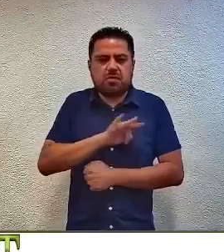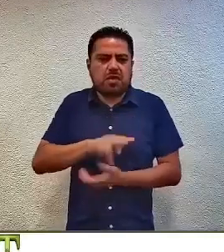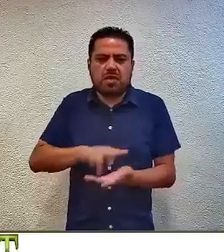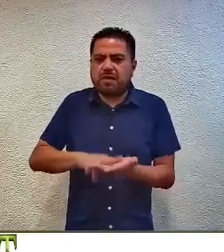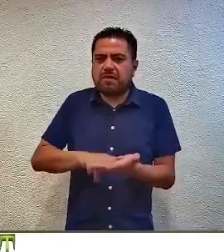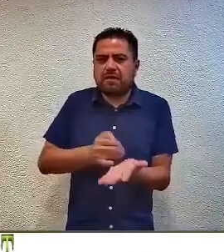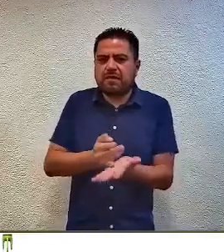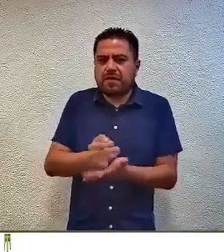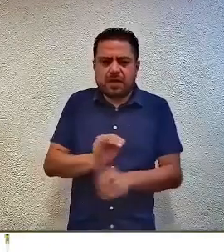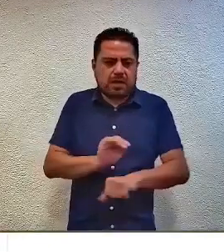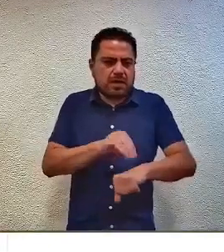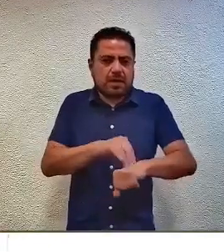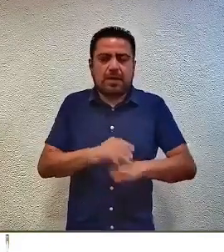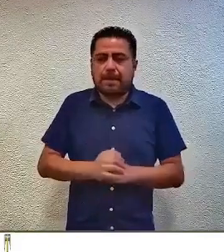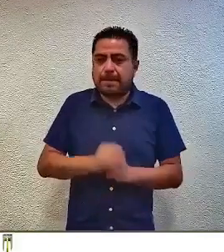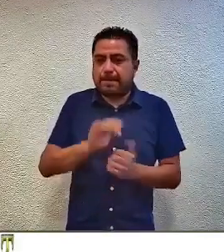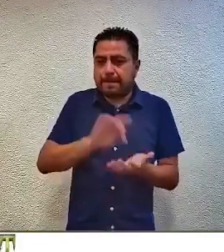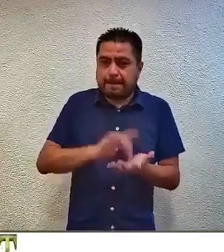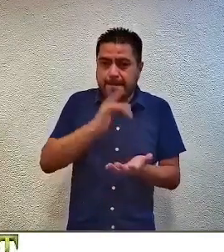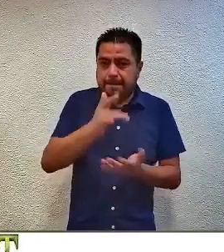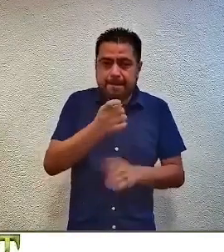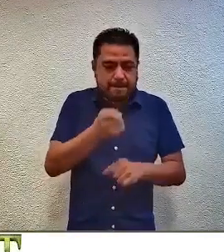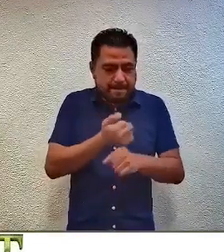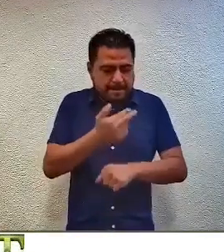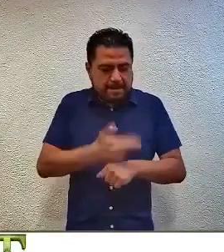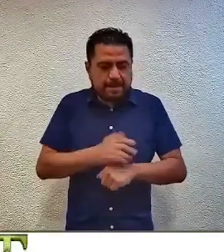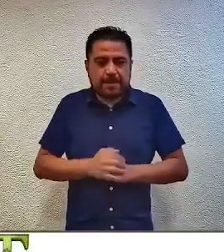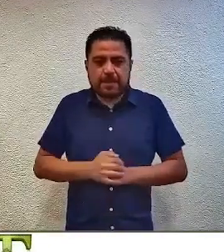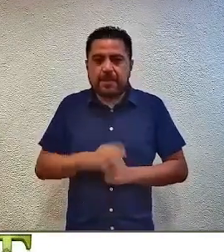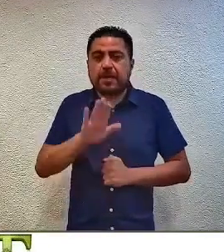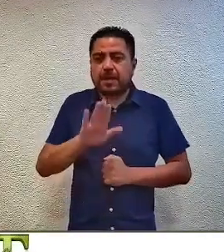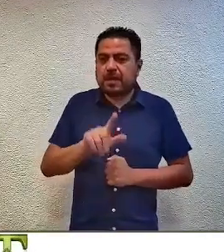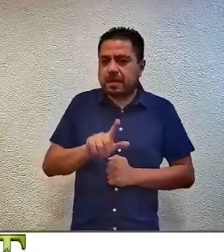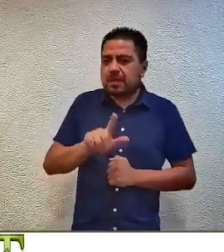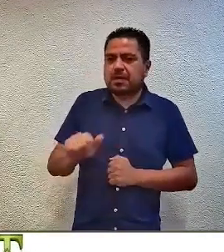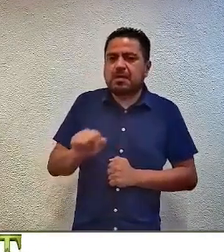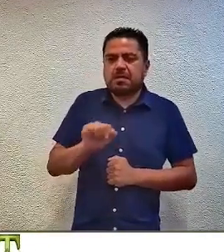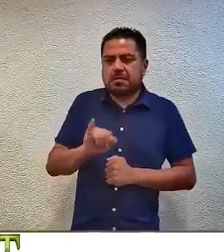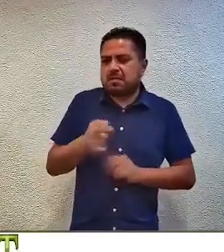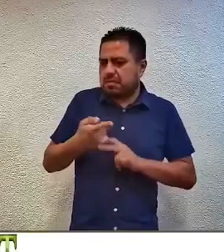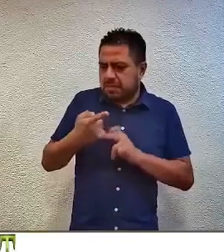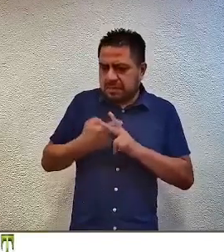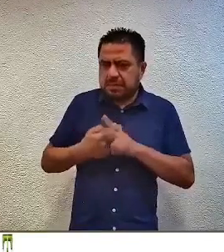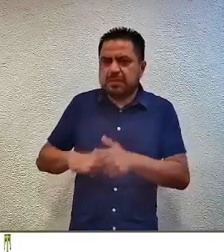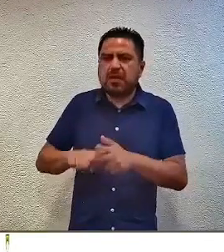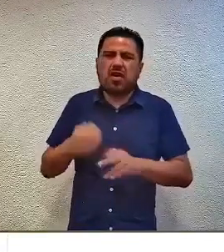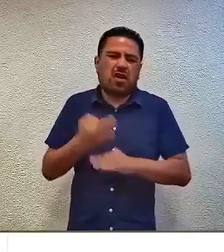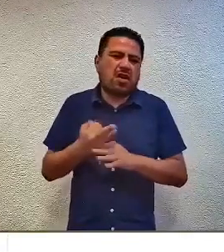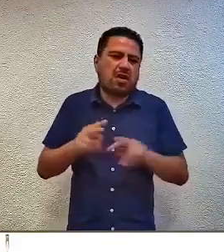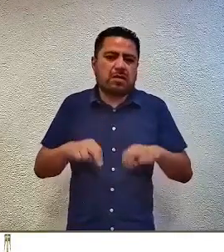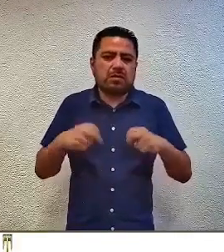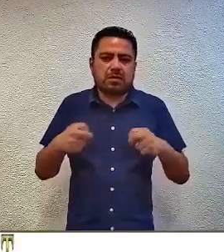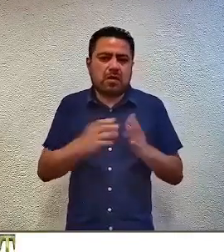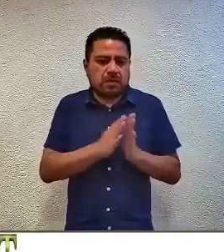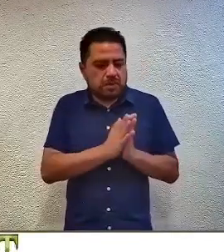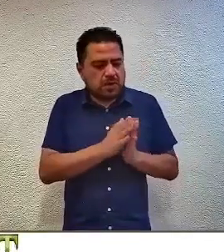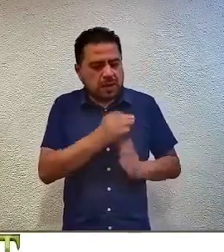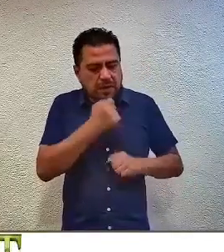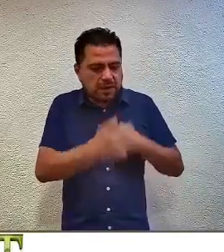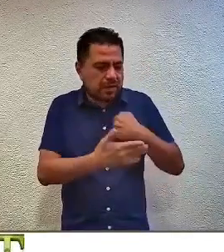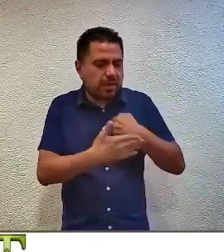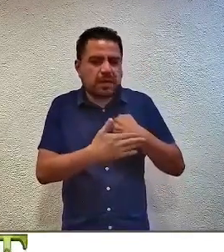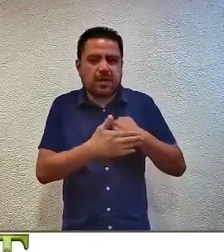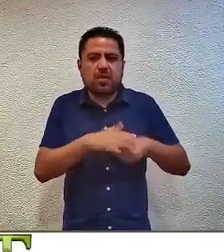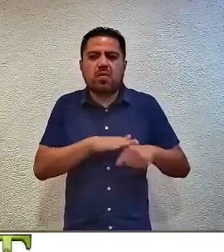válidamente. Gracias, secretario. En consecuencia, se declara abierta la presente sesión. Le solicito nos informe